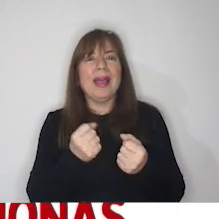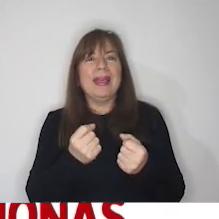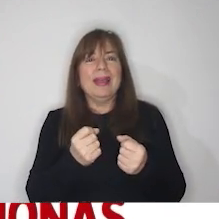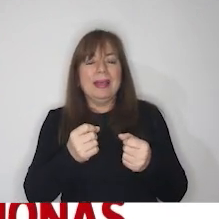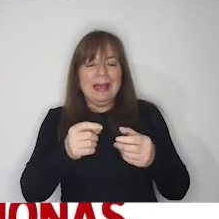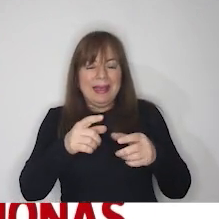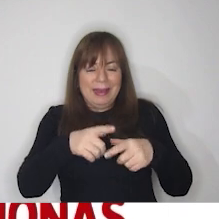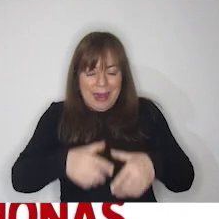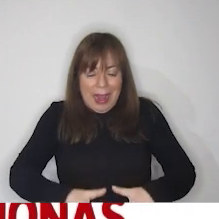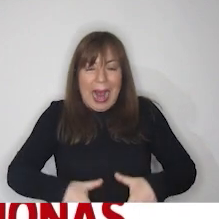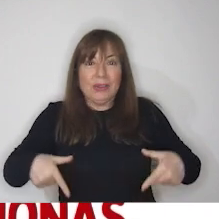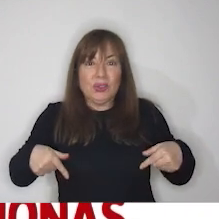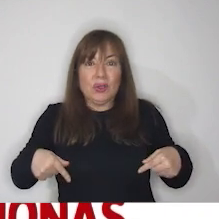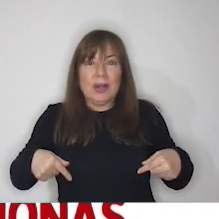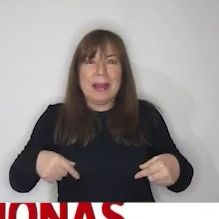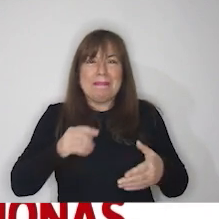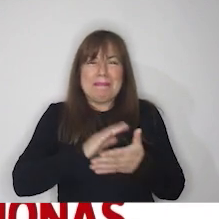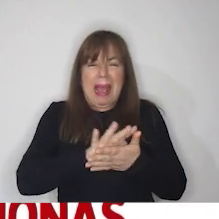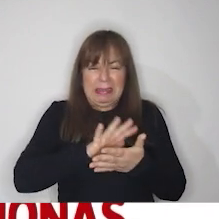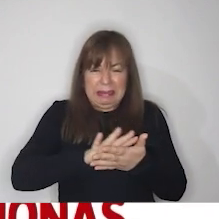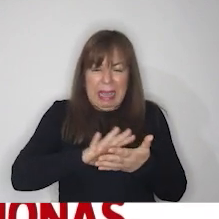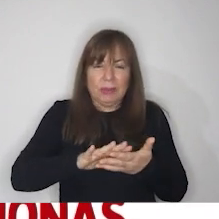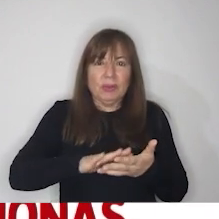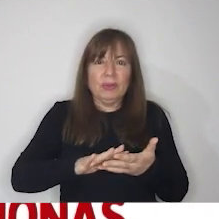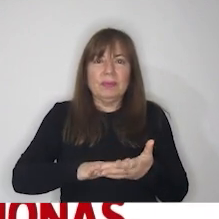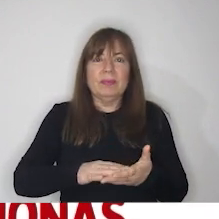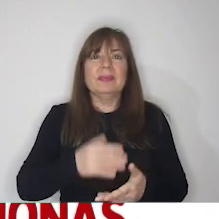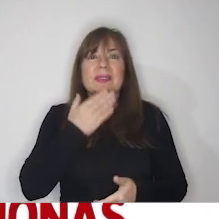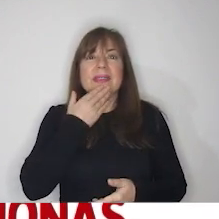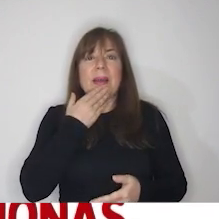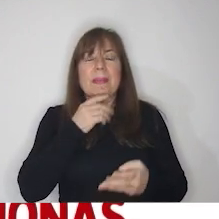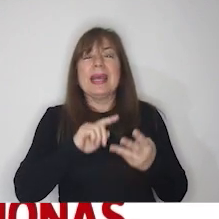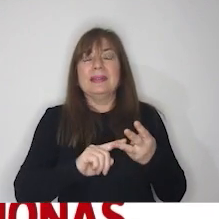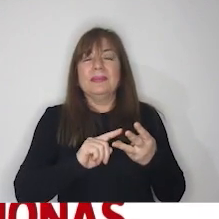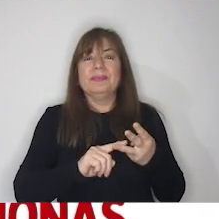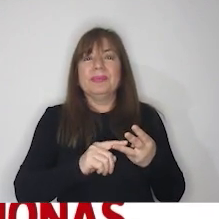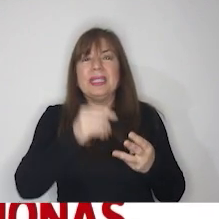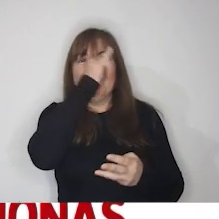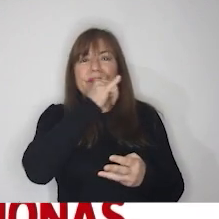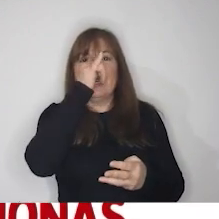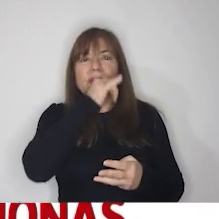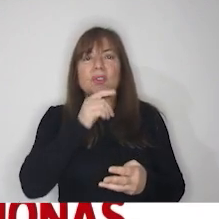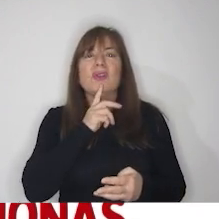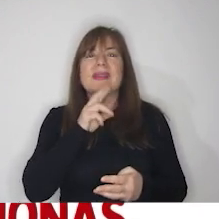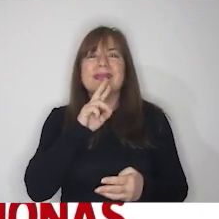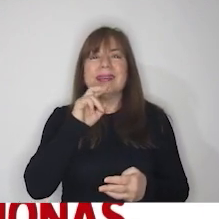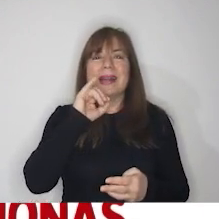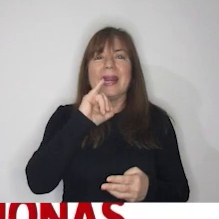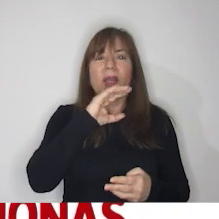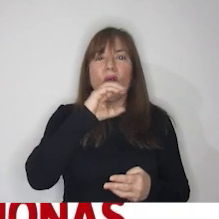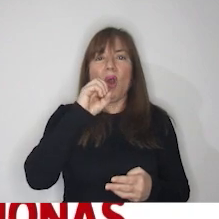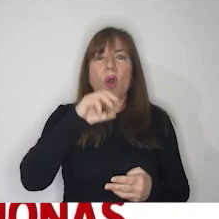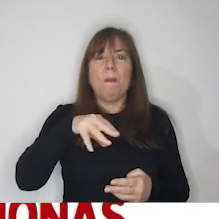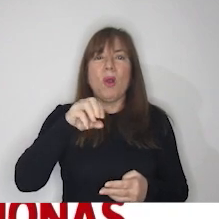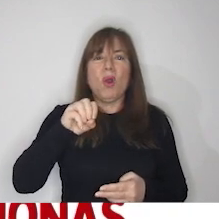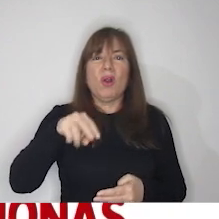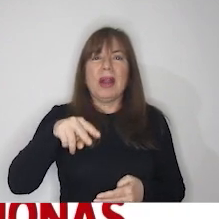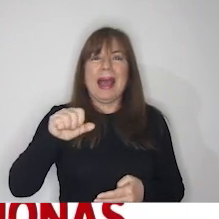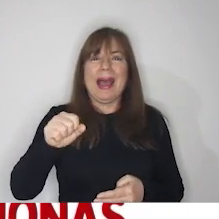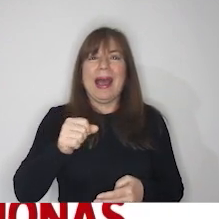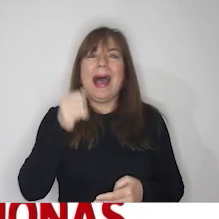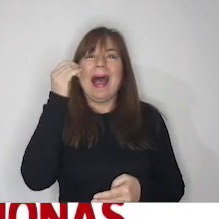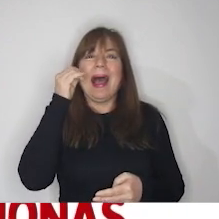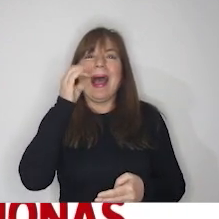no tener mal olor, y suele manifestarse manchando la ropa interior. En tercer lugar, infección por tricomonas, la cual